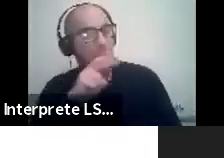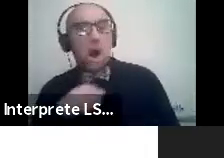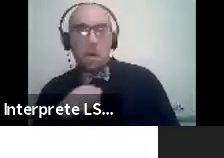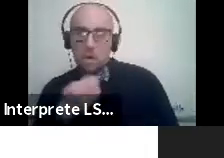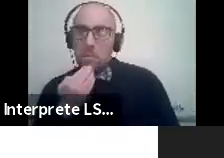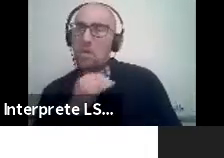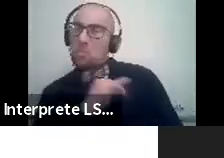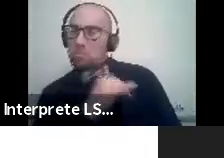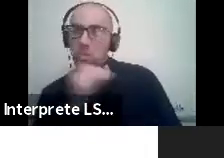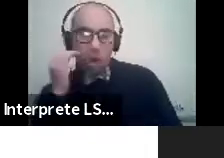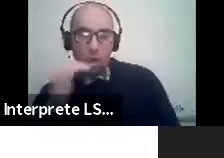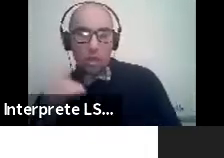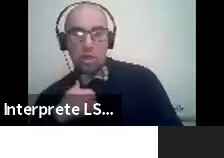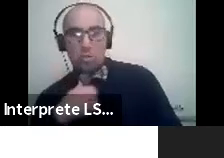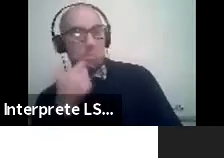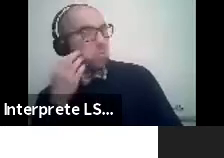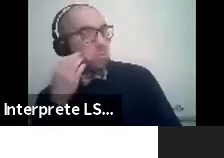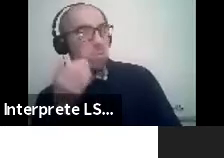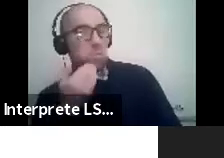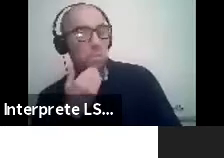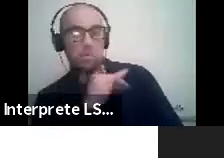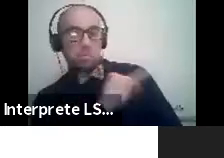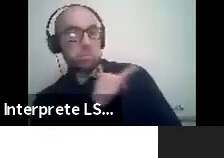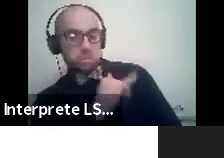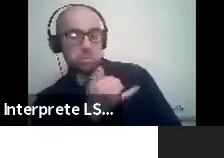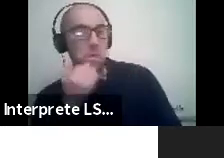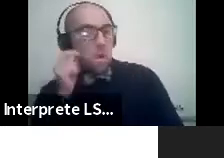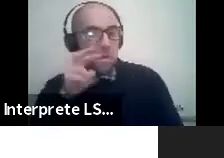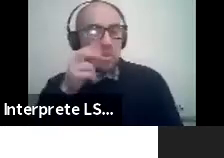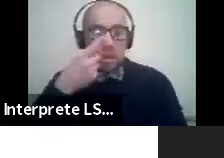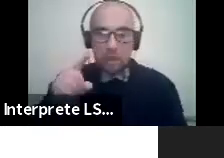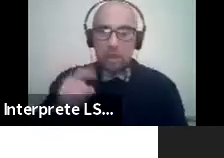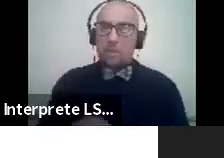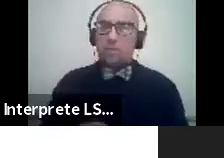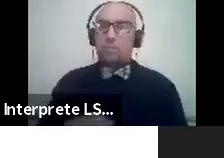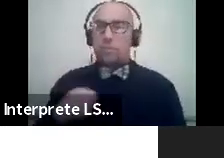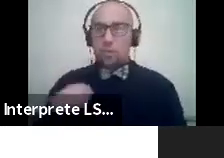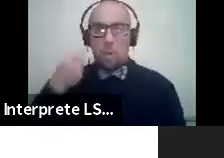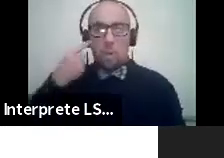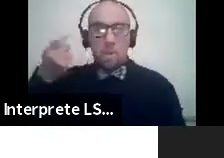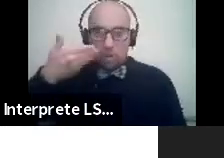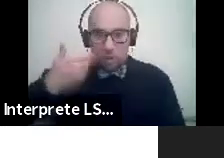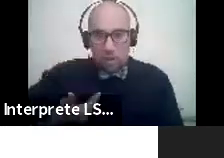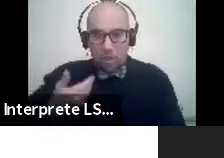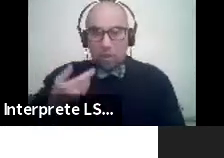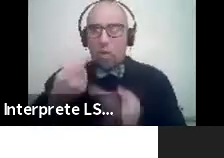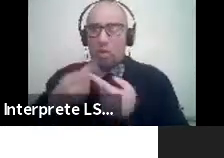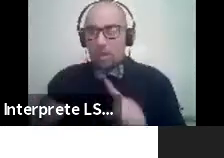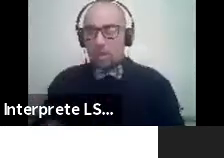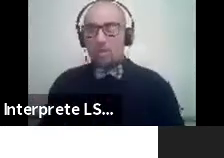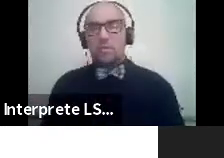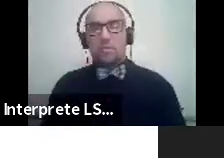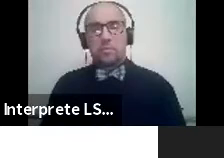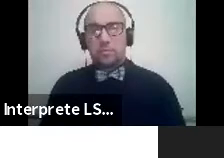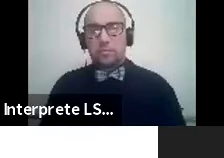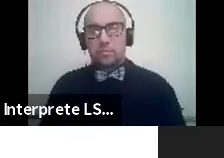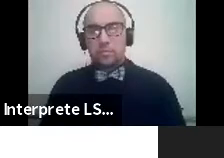ir viendo de manera distinta esta idea del autoconcepto del que nos hablaba